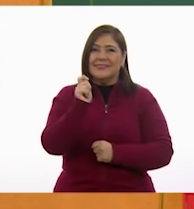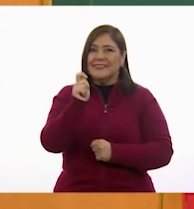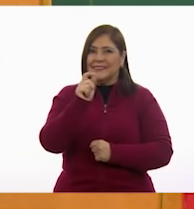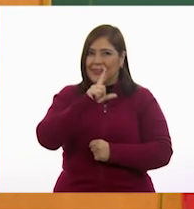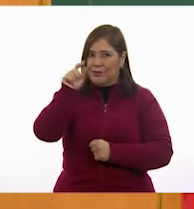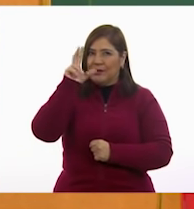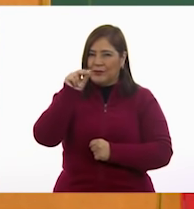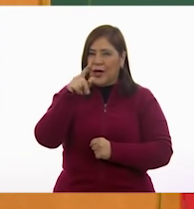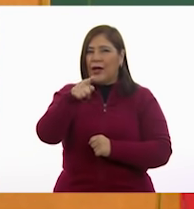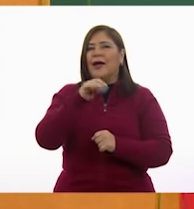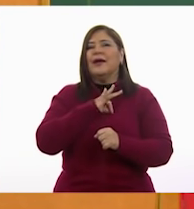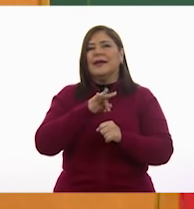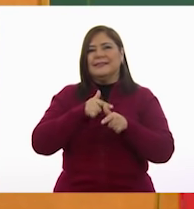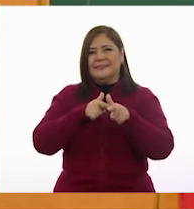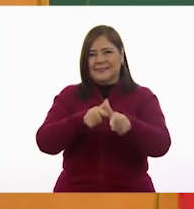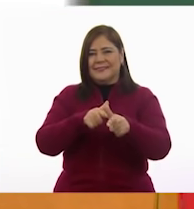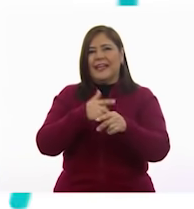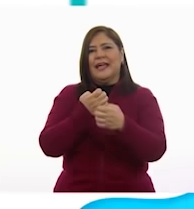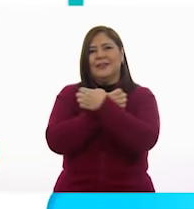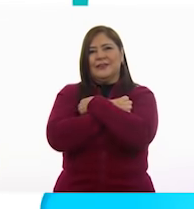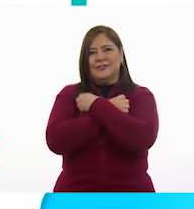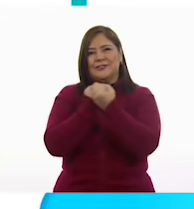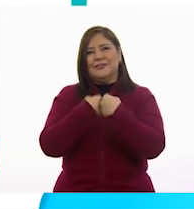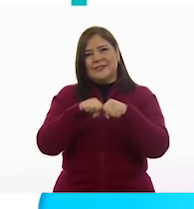con educación socioemocional.